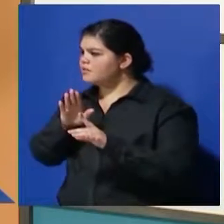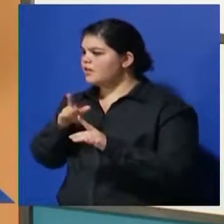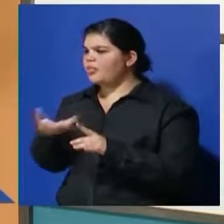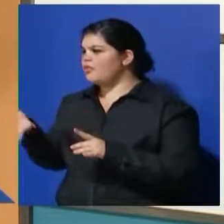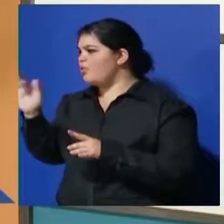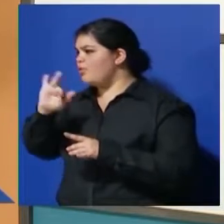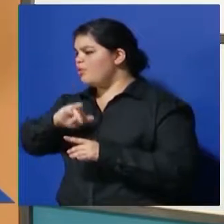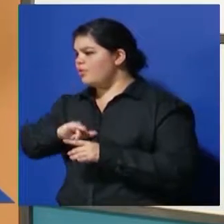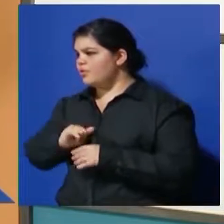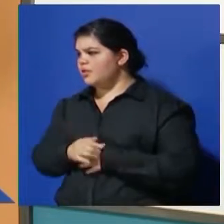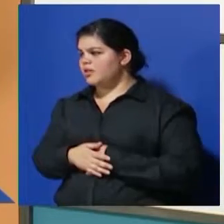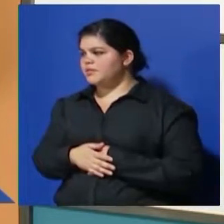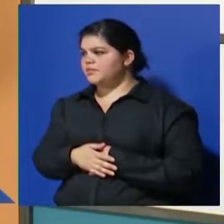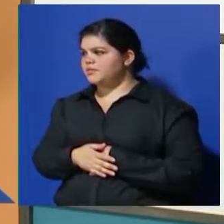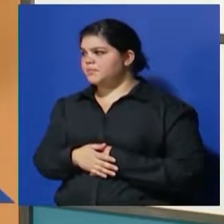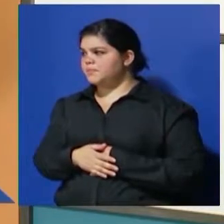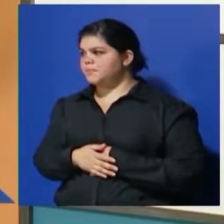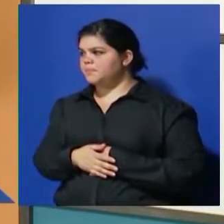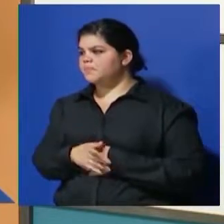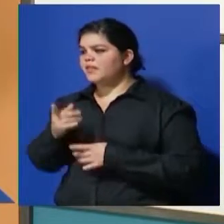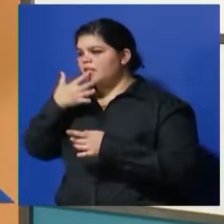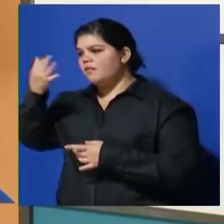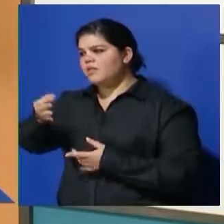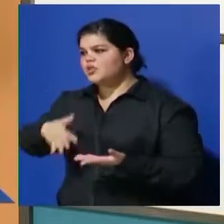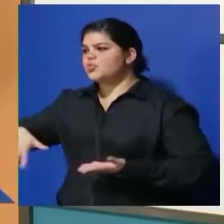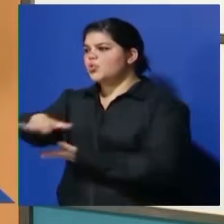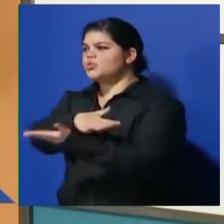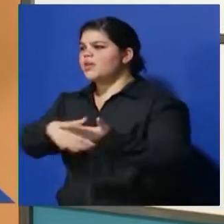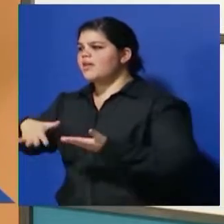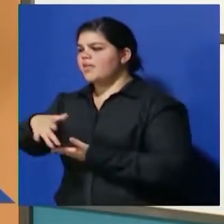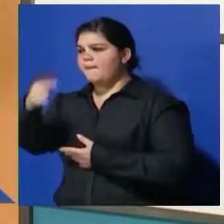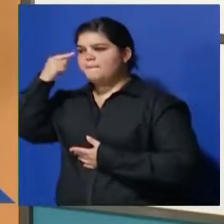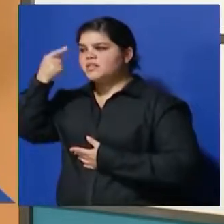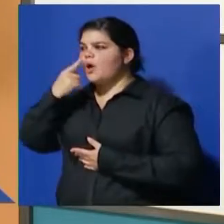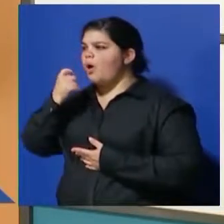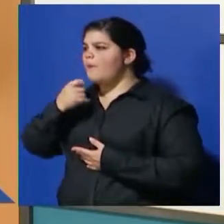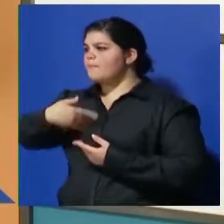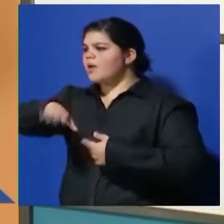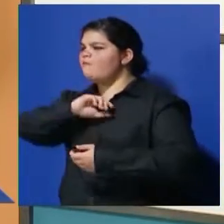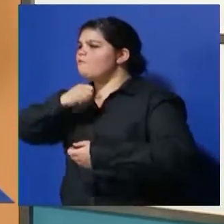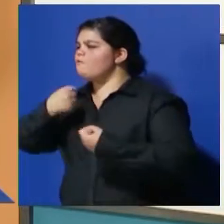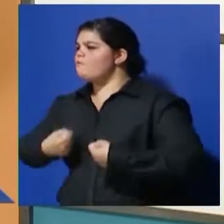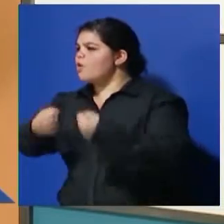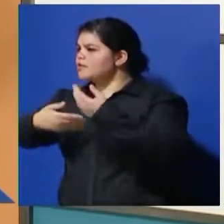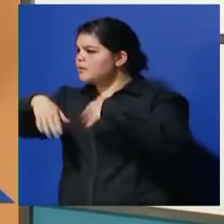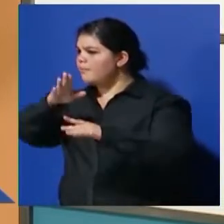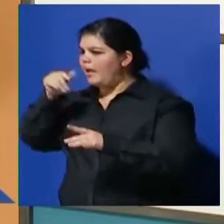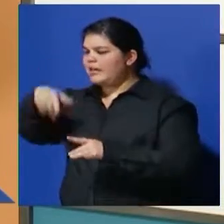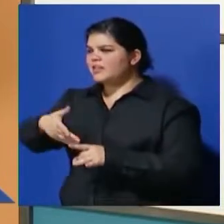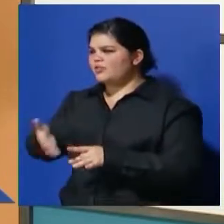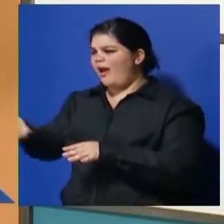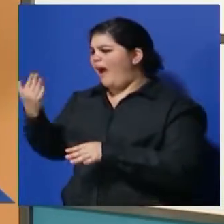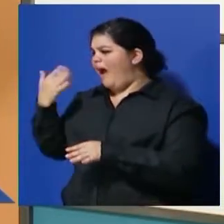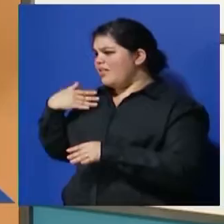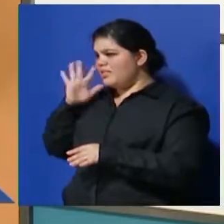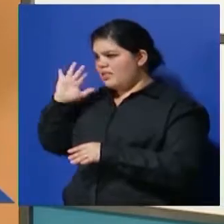concreta de esto, de una sociedad que es machista, porque vos decías recién, no hace falta llegar al extremo del femicidio, esto se empieza a ver desde mucho antes,